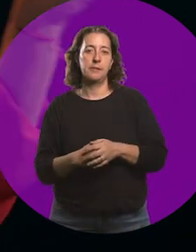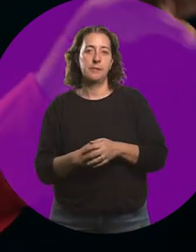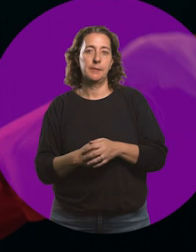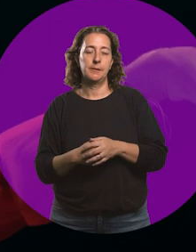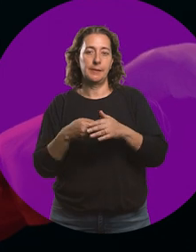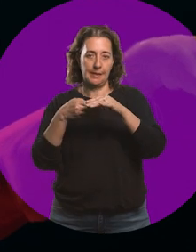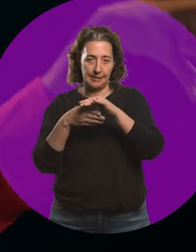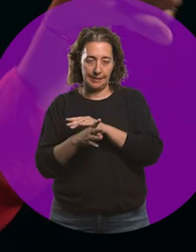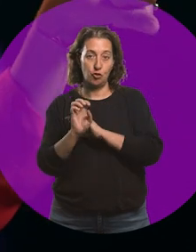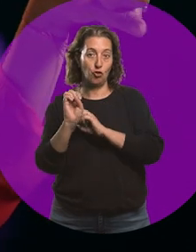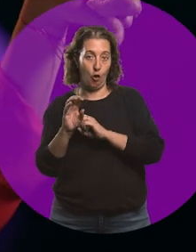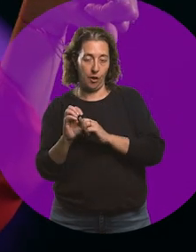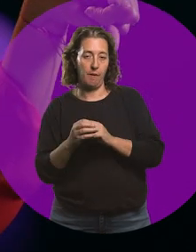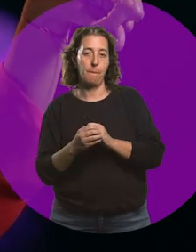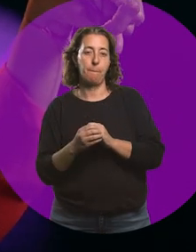entré al Sodre,